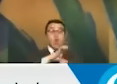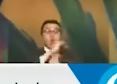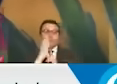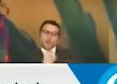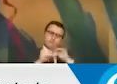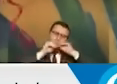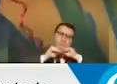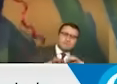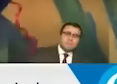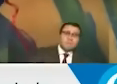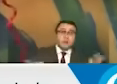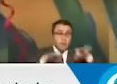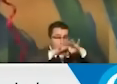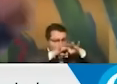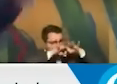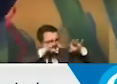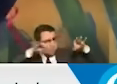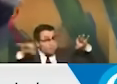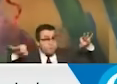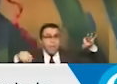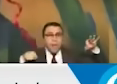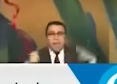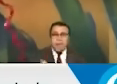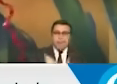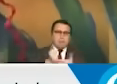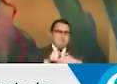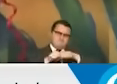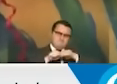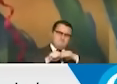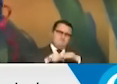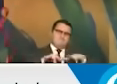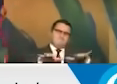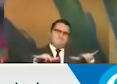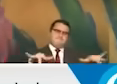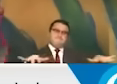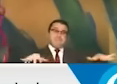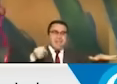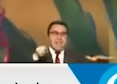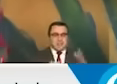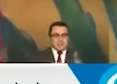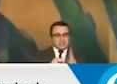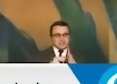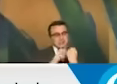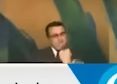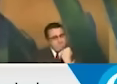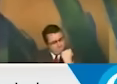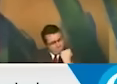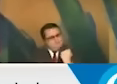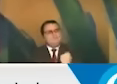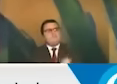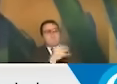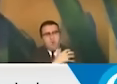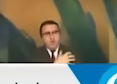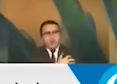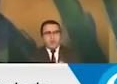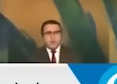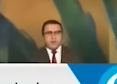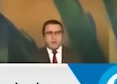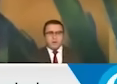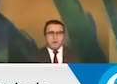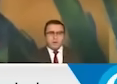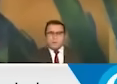filamento puede ir buena parte de lo que significa el poder porque hoy el